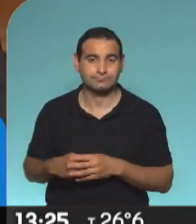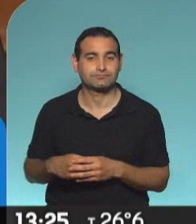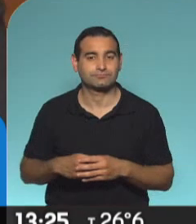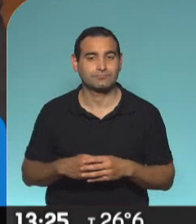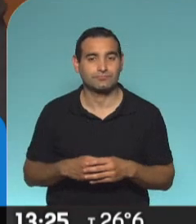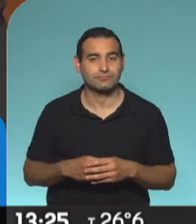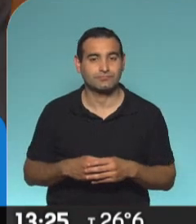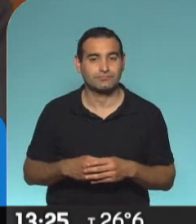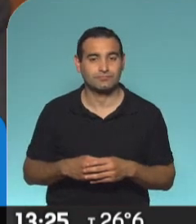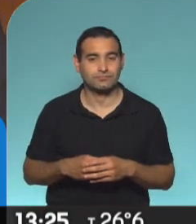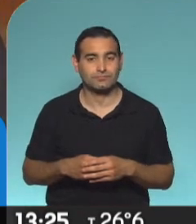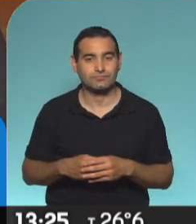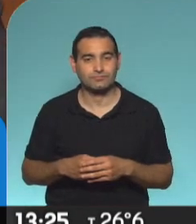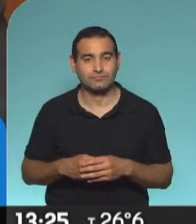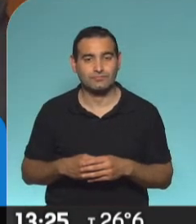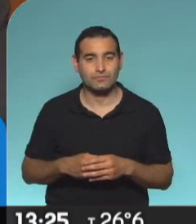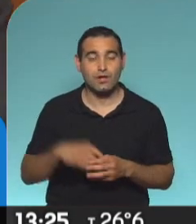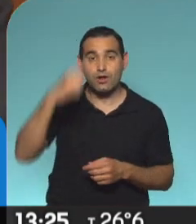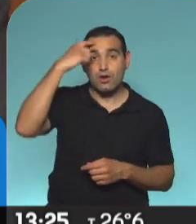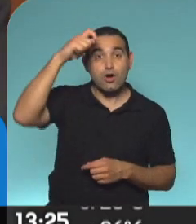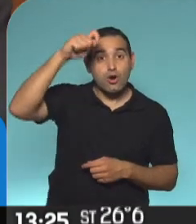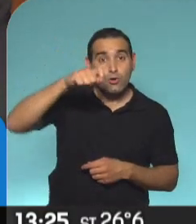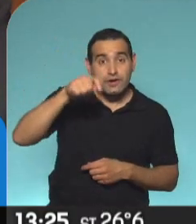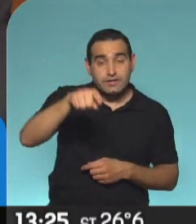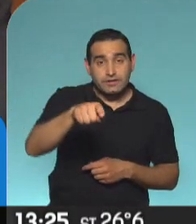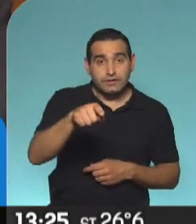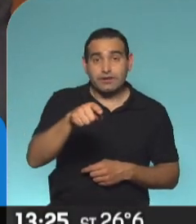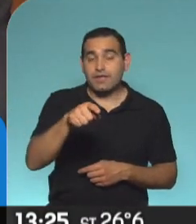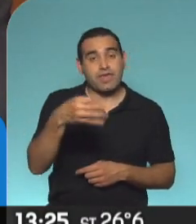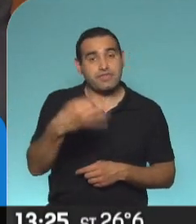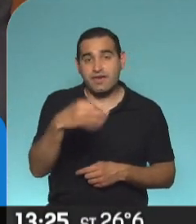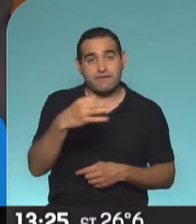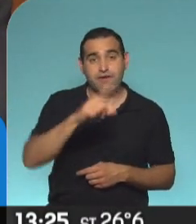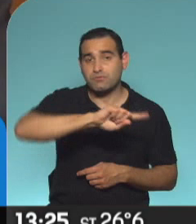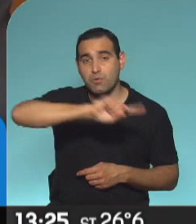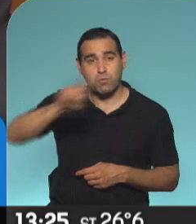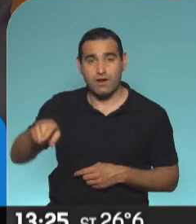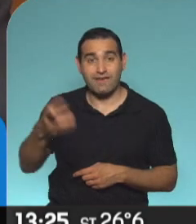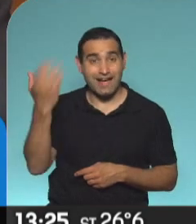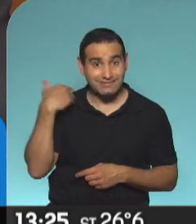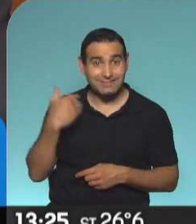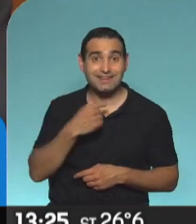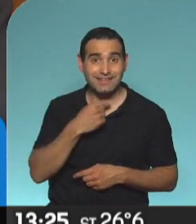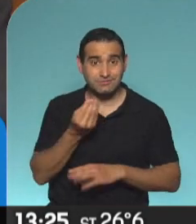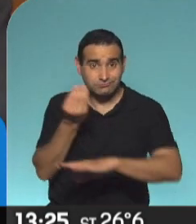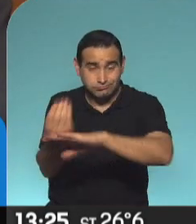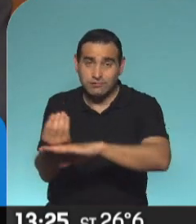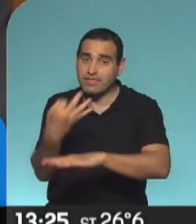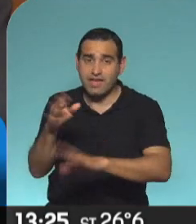afecta la inamovilidad de los jueces, ni mucho menos. Los jueces deben volver al cargo que eligieron y al cargo a